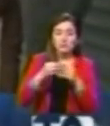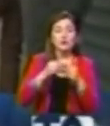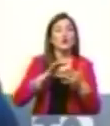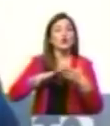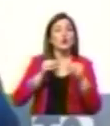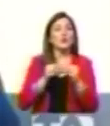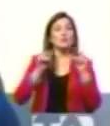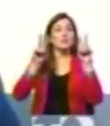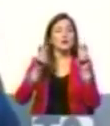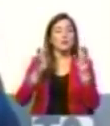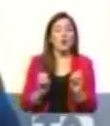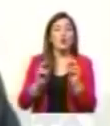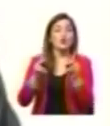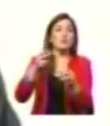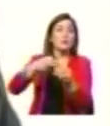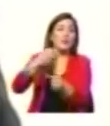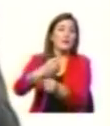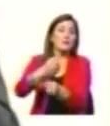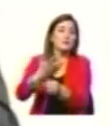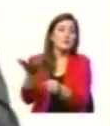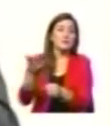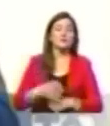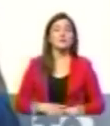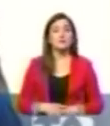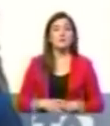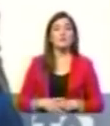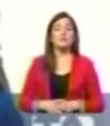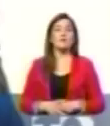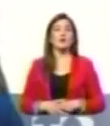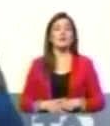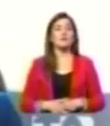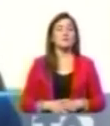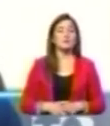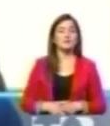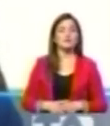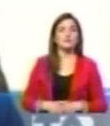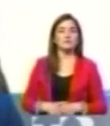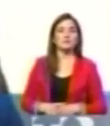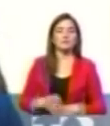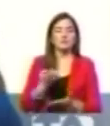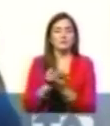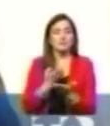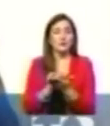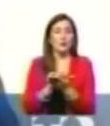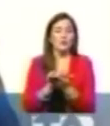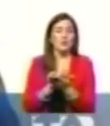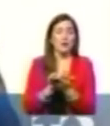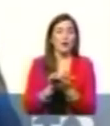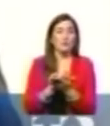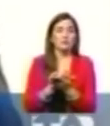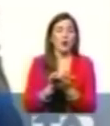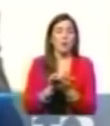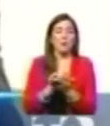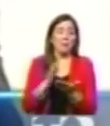resolver el empleo. Hemos planteado desde la reactivación económica, pasando por problemas de la economía popular y